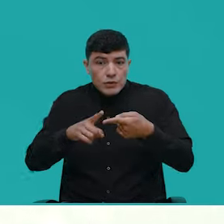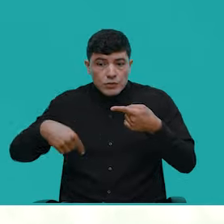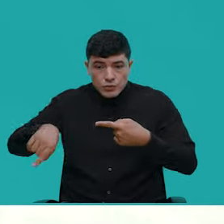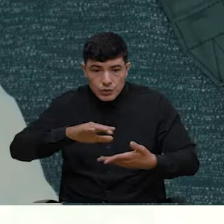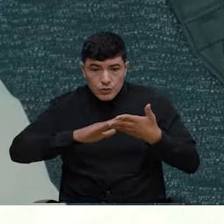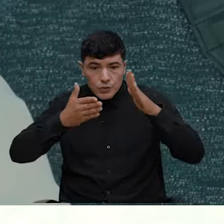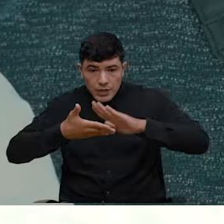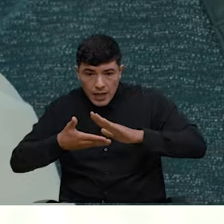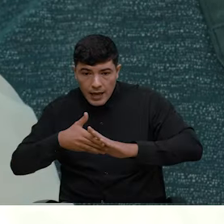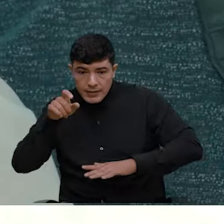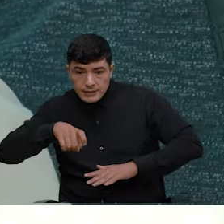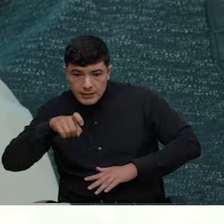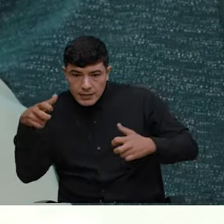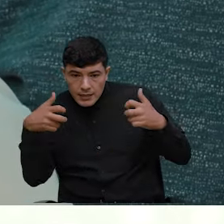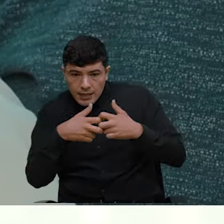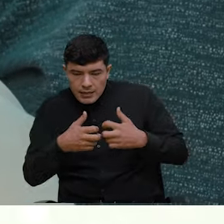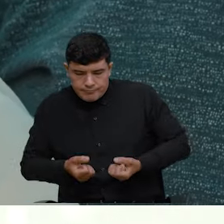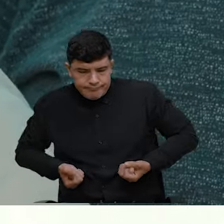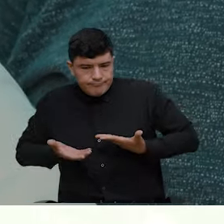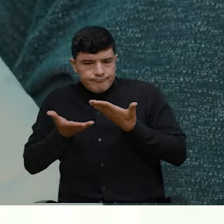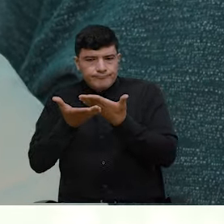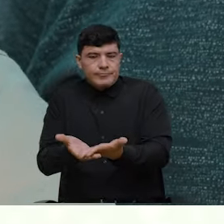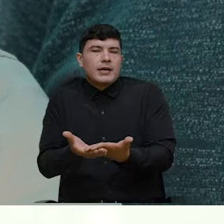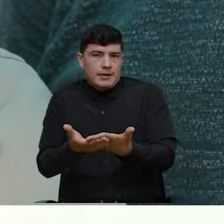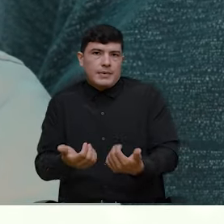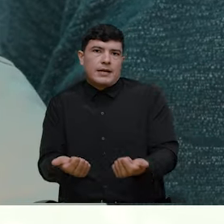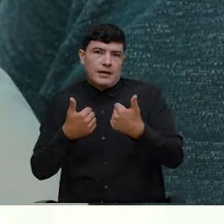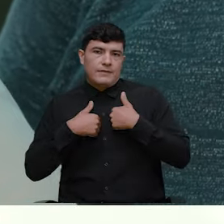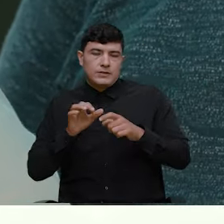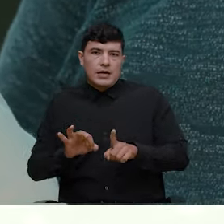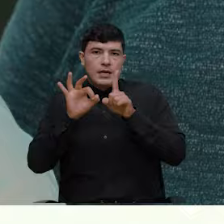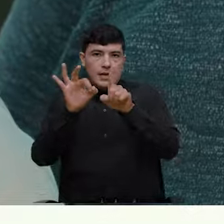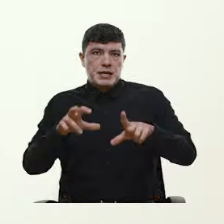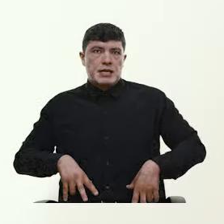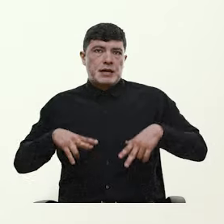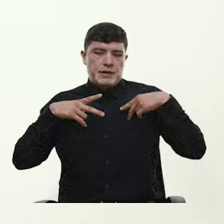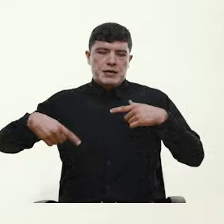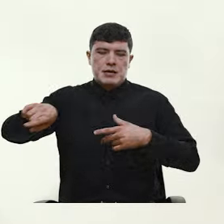región y contribuyendo al bienestar y calidad de vida de nuestras comunidades.